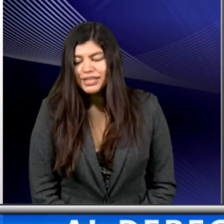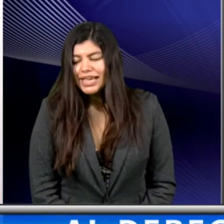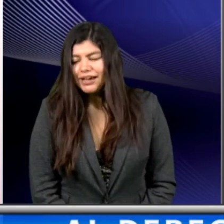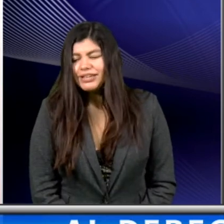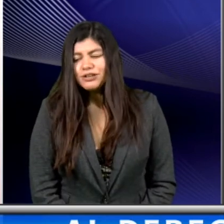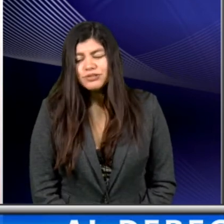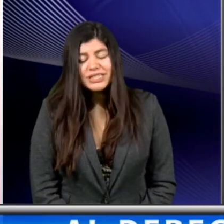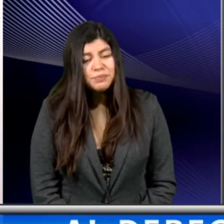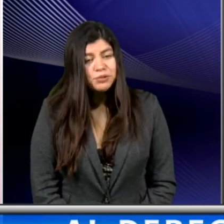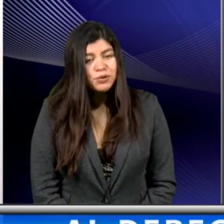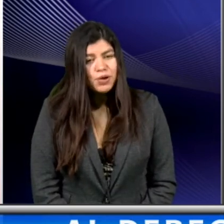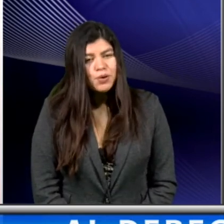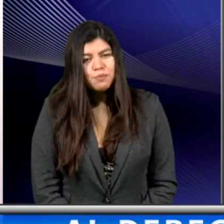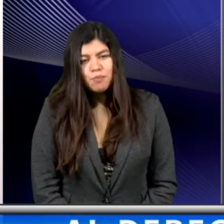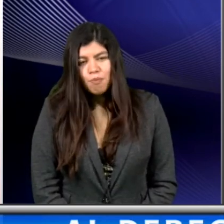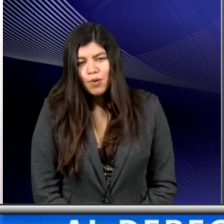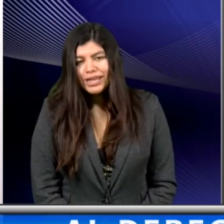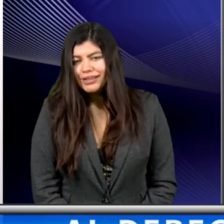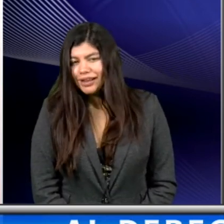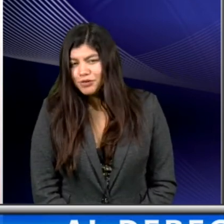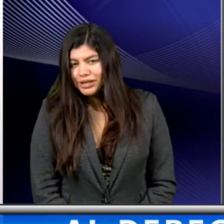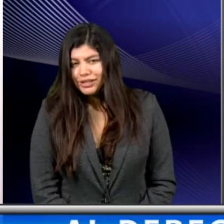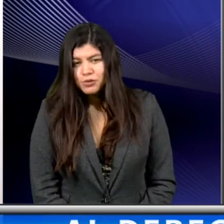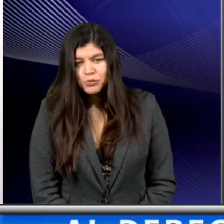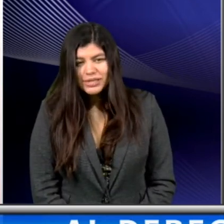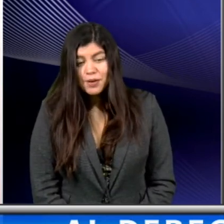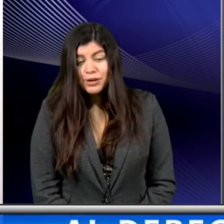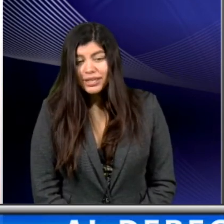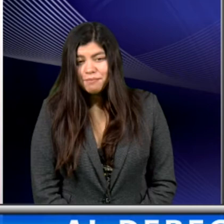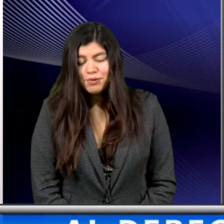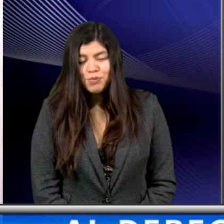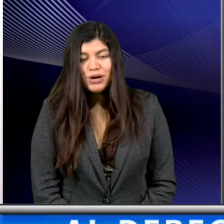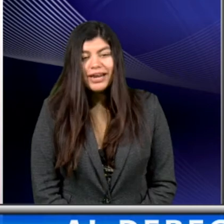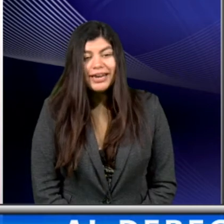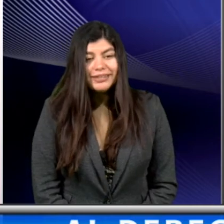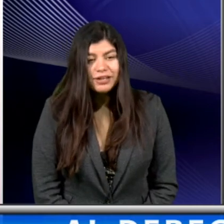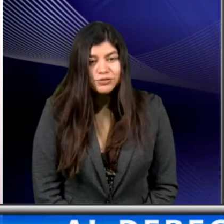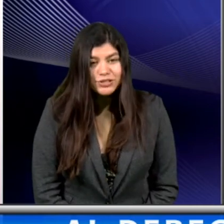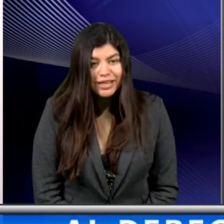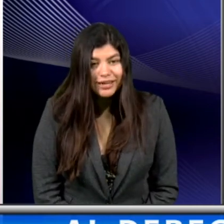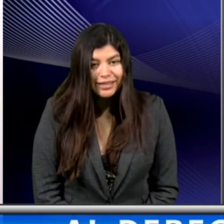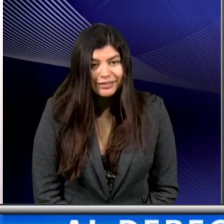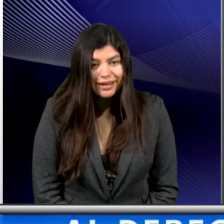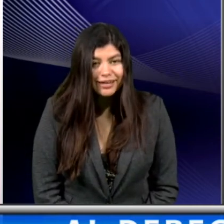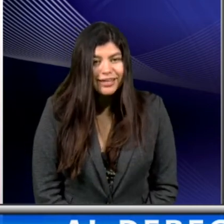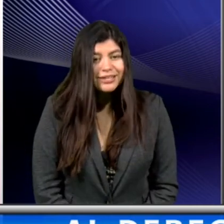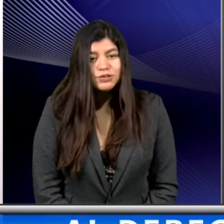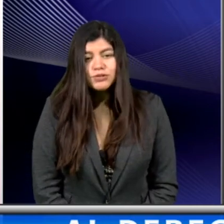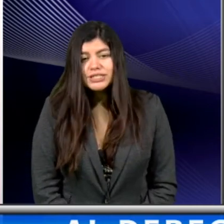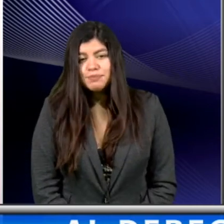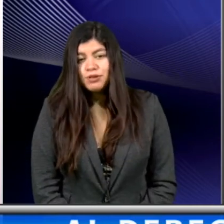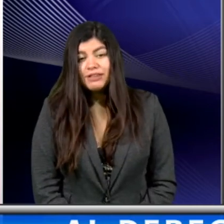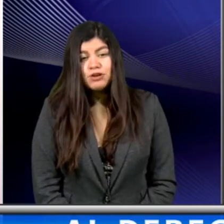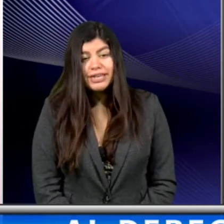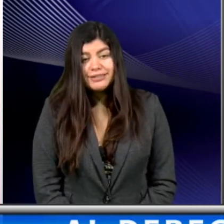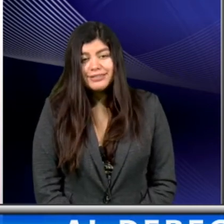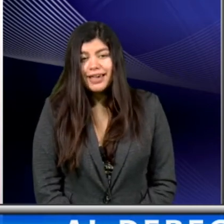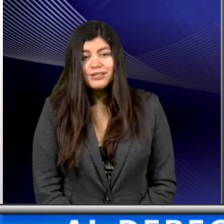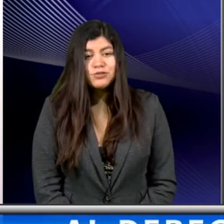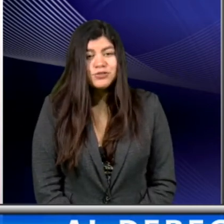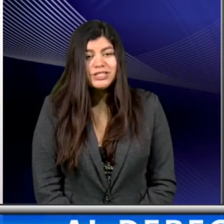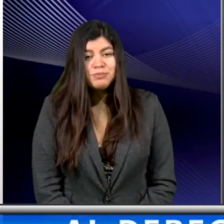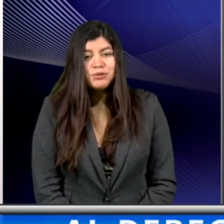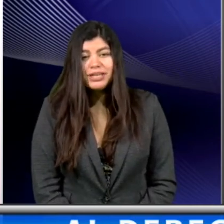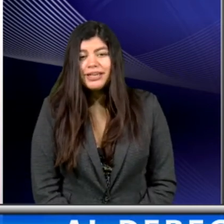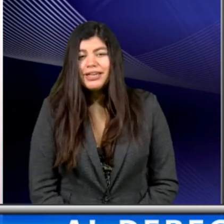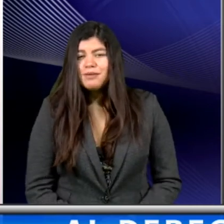orgullosa, habían conceptos muy aterradores que yo escuchaba, por ejemplo, cómo las letras con sangre entran, esos conceptos de violencia,